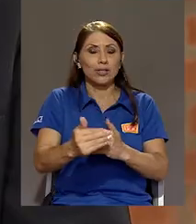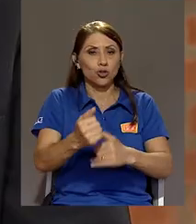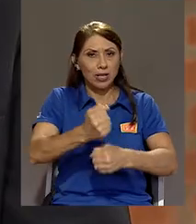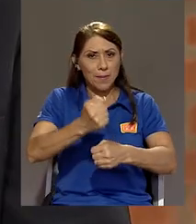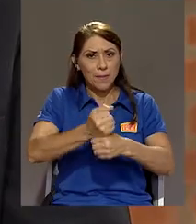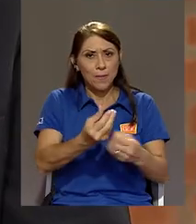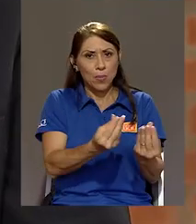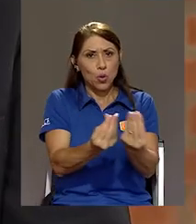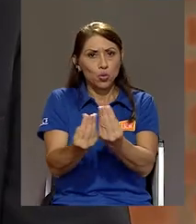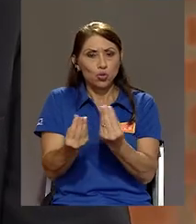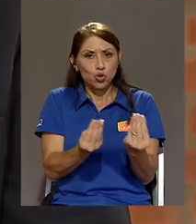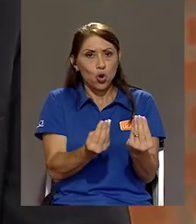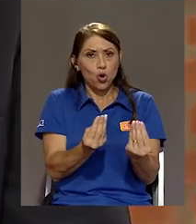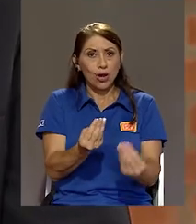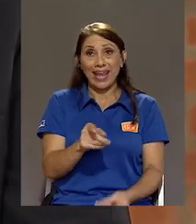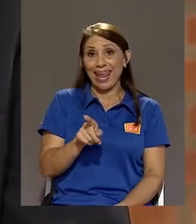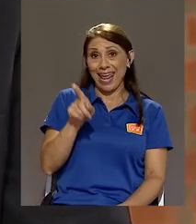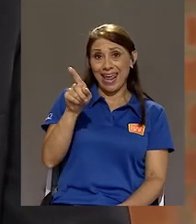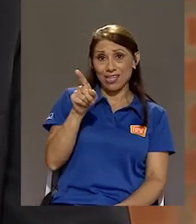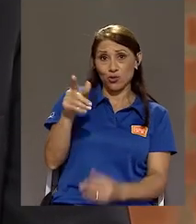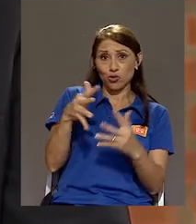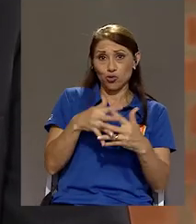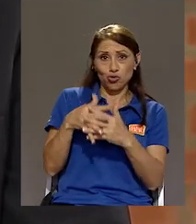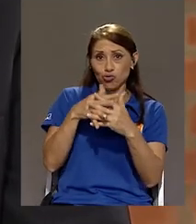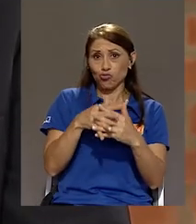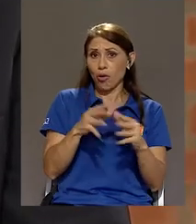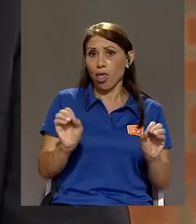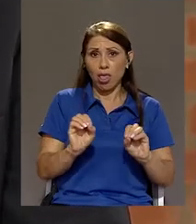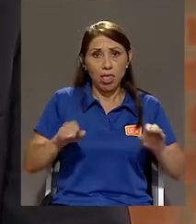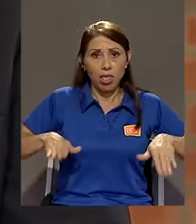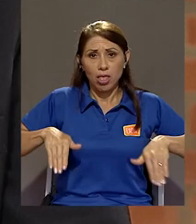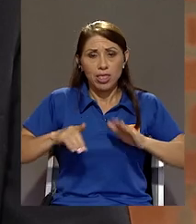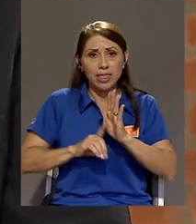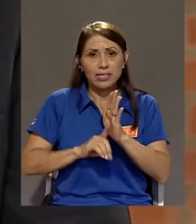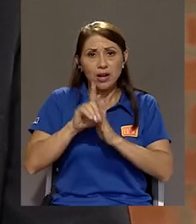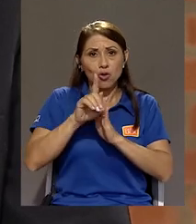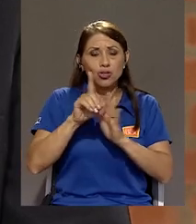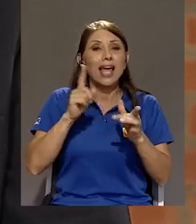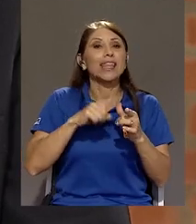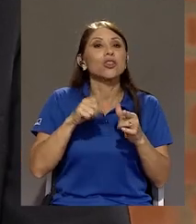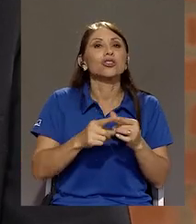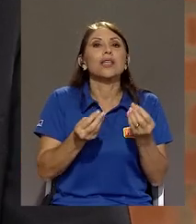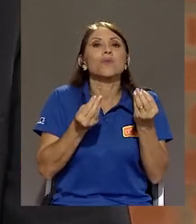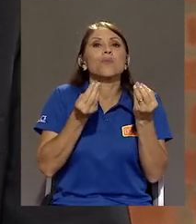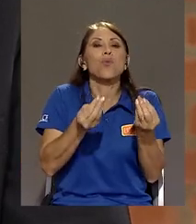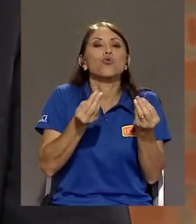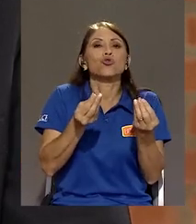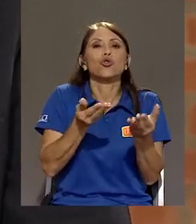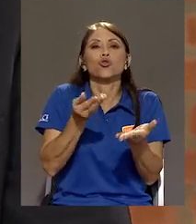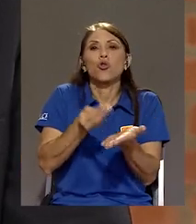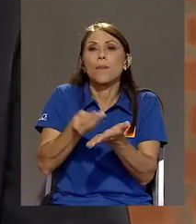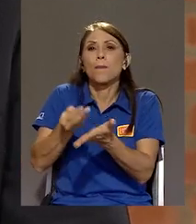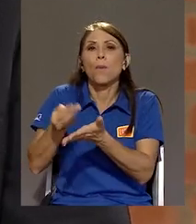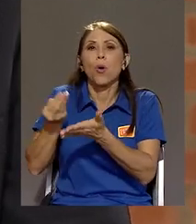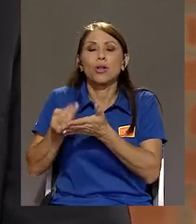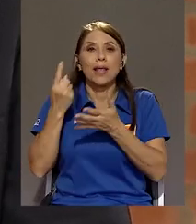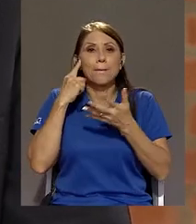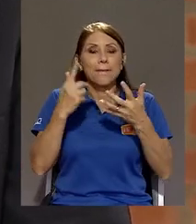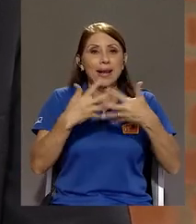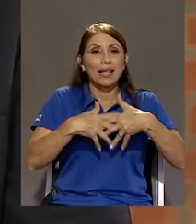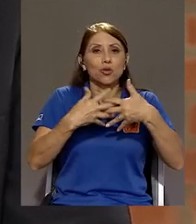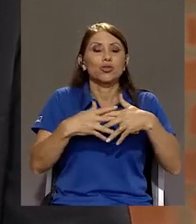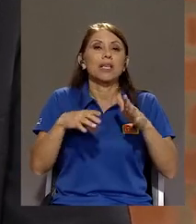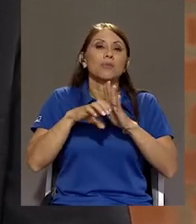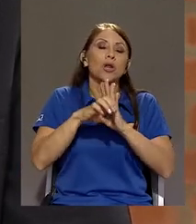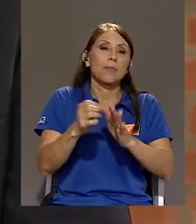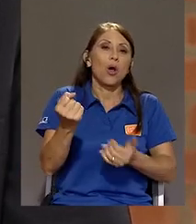no desarrollan. Y de ahí que mucho lo importan para industrias, eso es una materia prima, para industrias